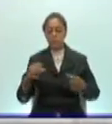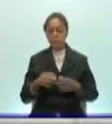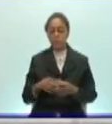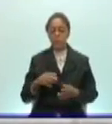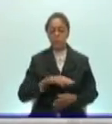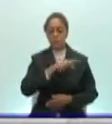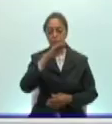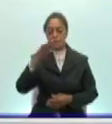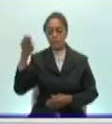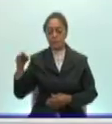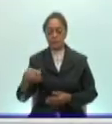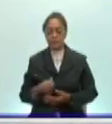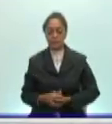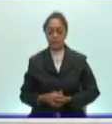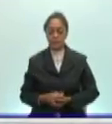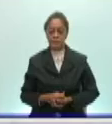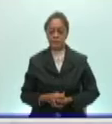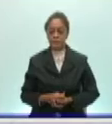Escambray.